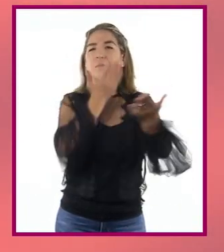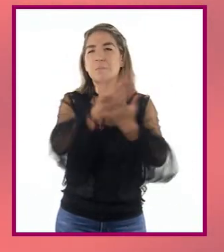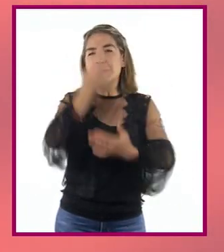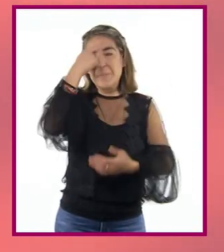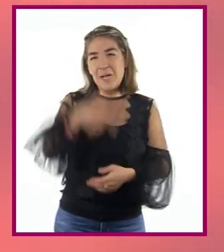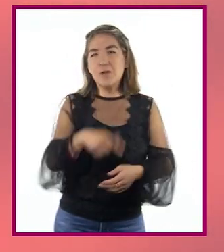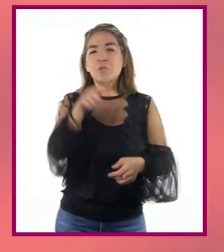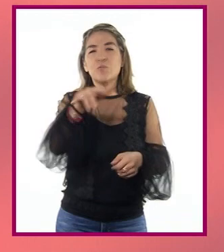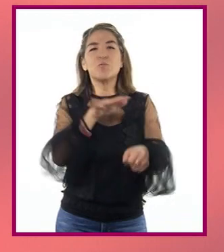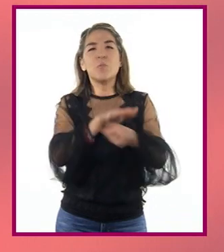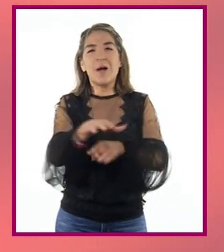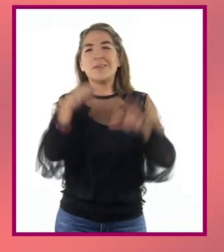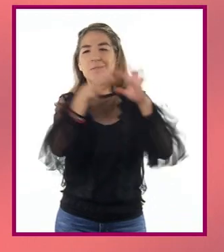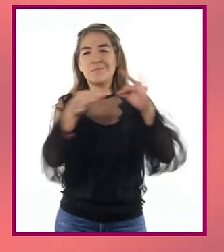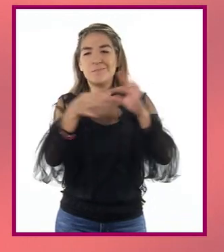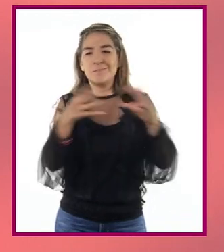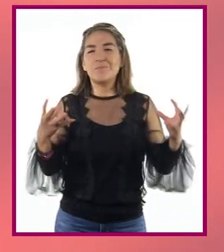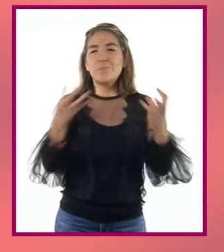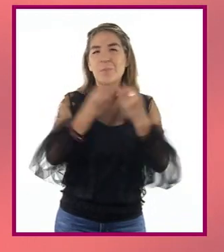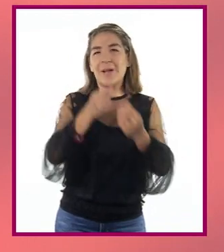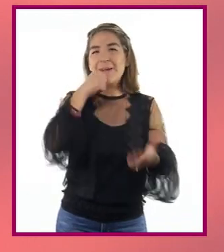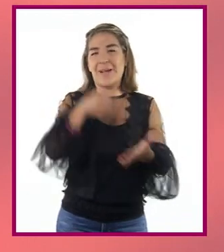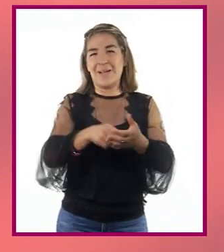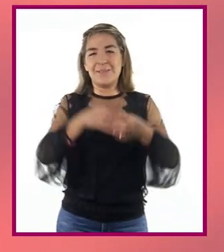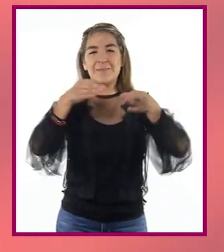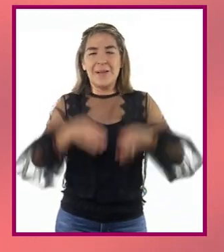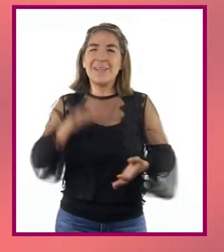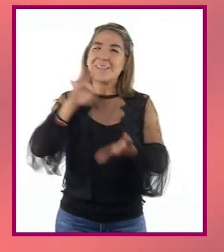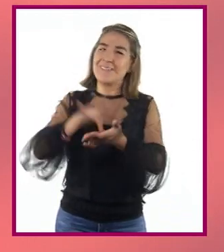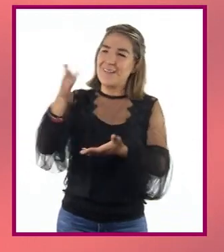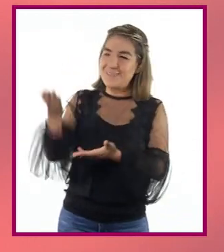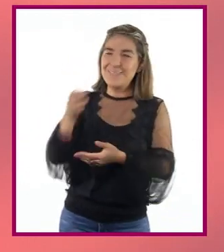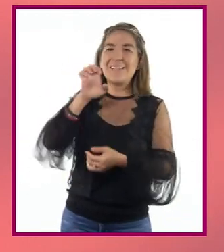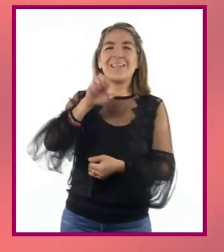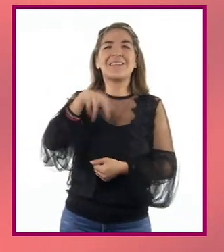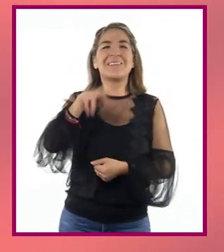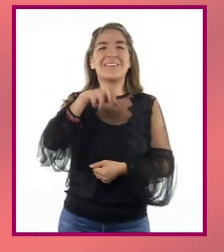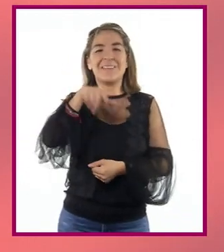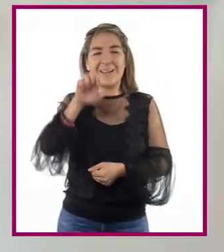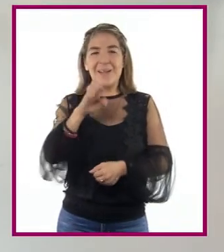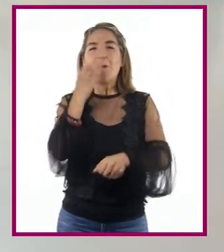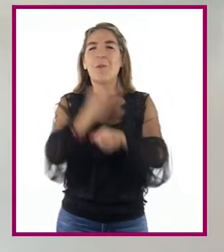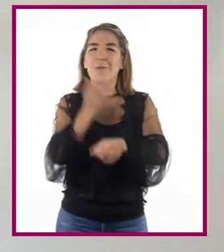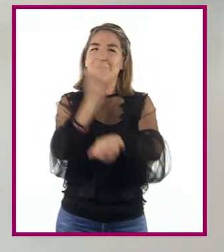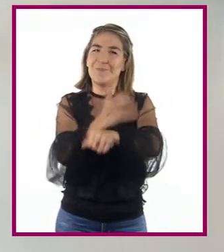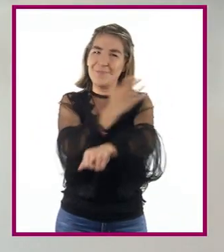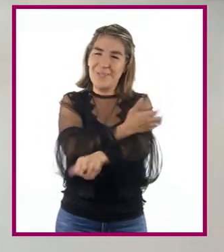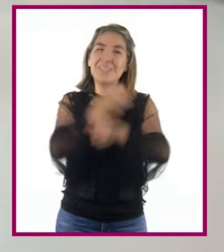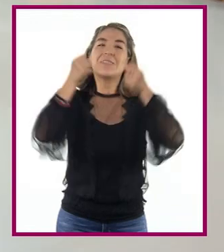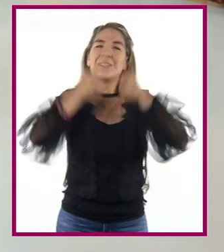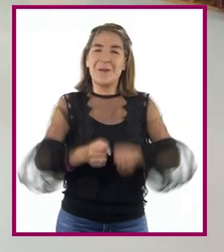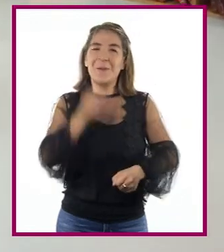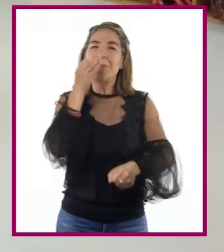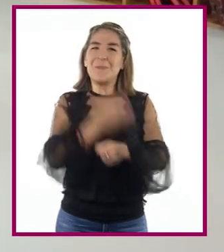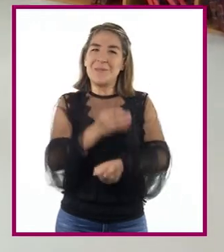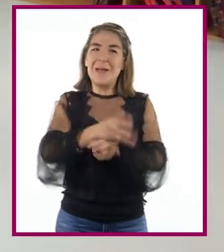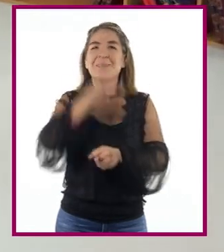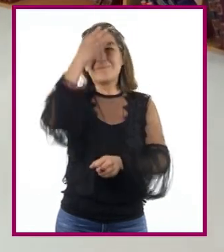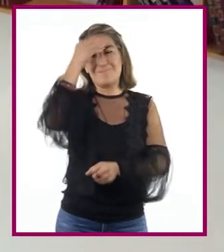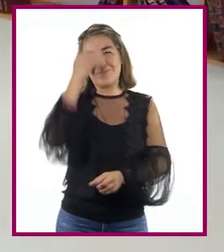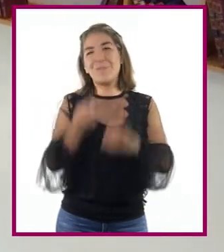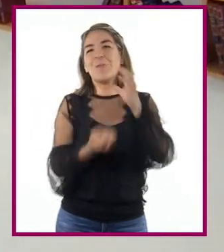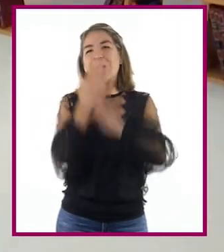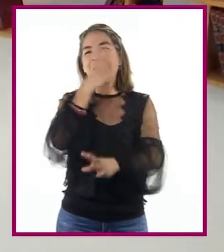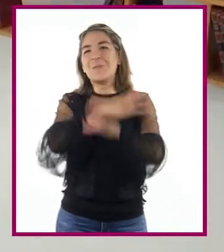de conformar cartas formales. Gracias, Enrique, por acompañarnos. Estamos seguros que hemos aprendido